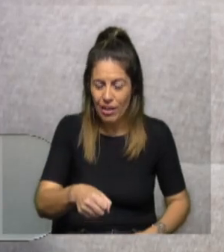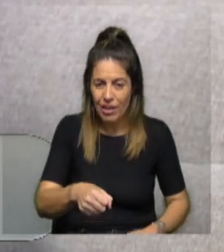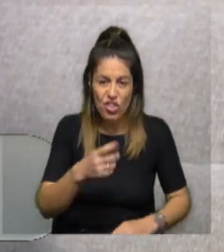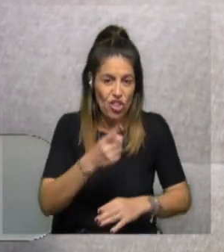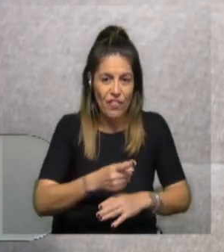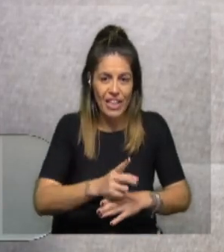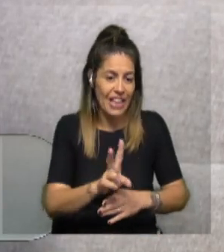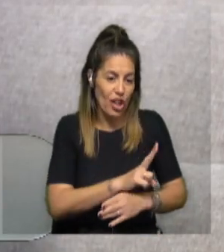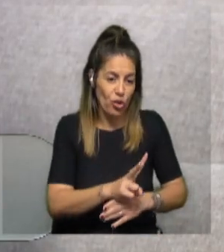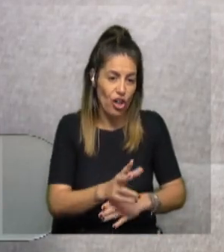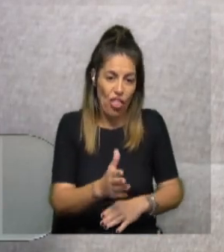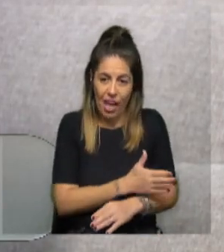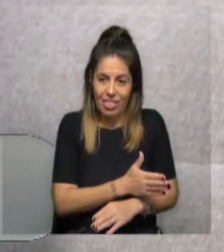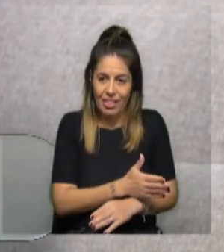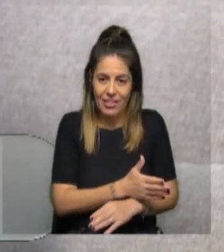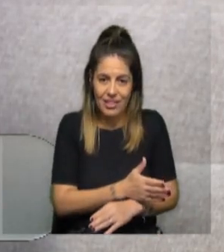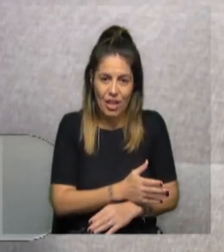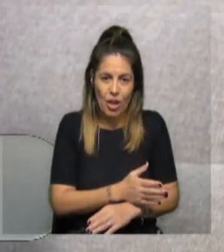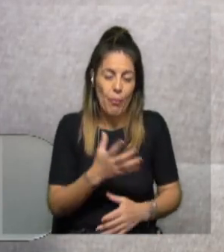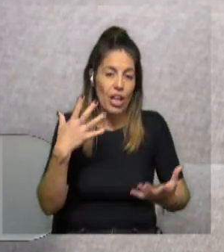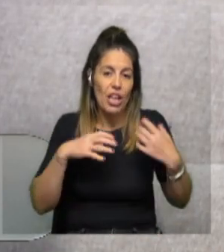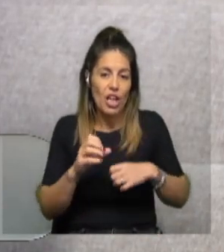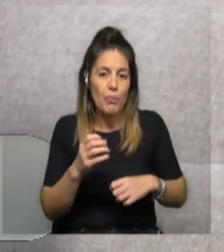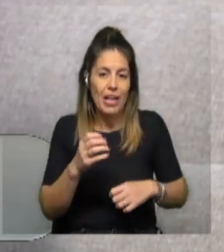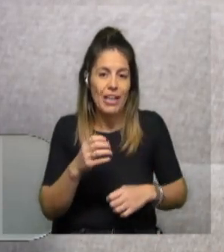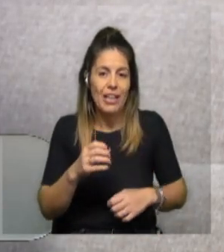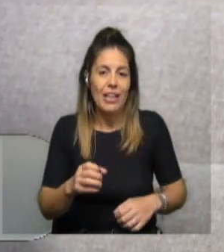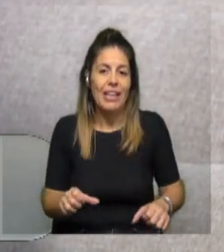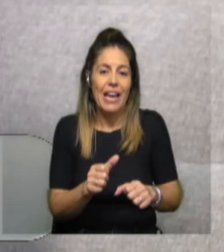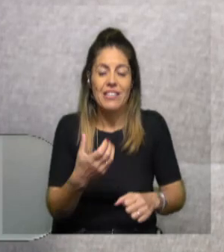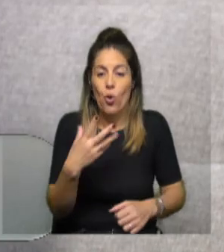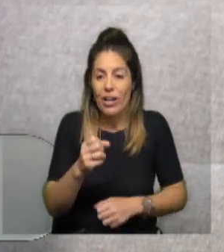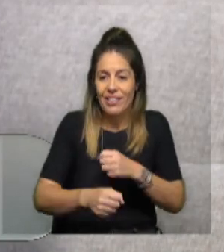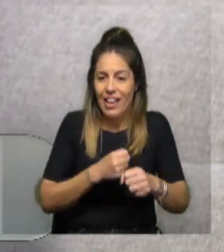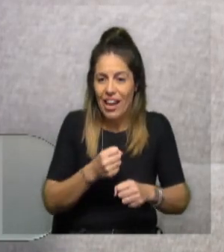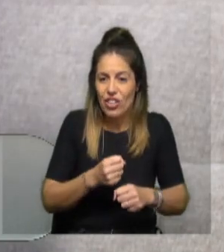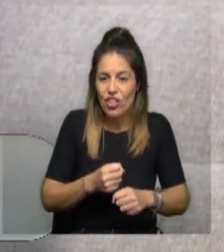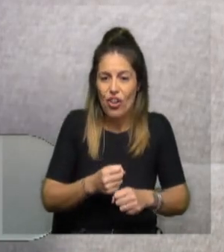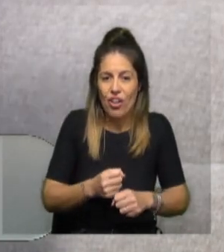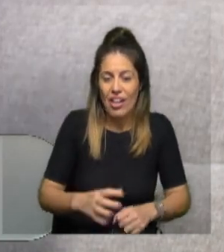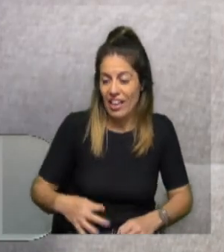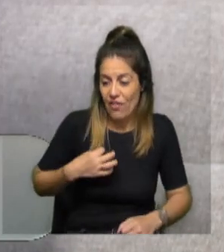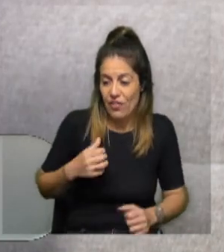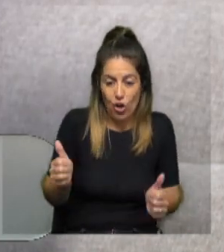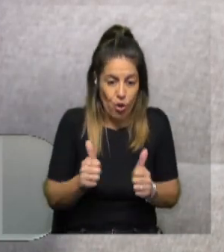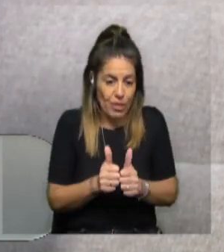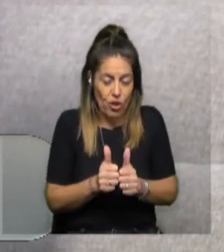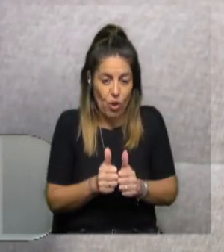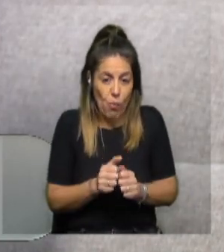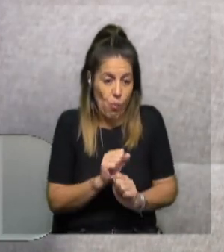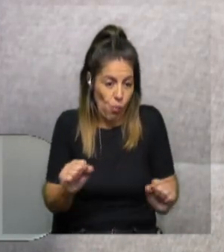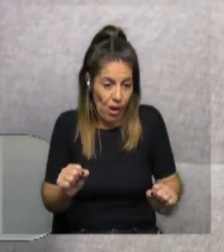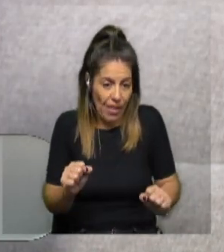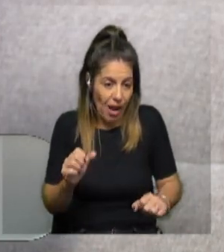mucho, porque es como que el animal que hace 40 años que vive conmigo es plausible de que me saque un brazo. Y eso debería